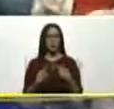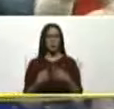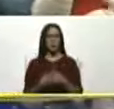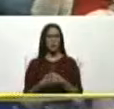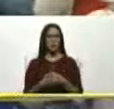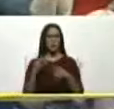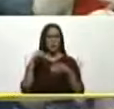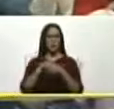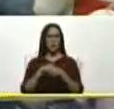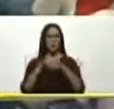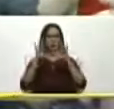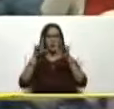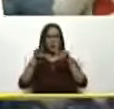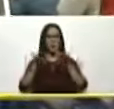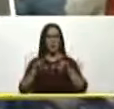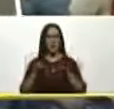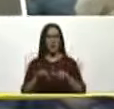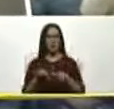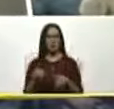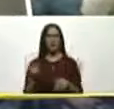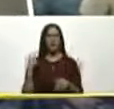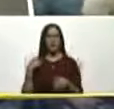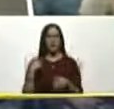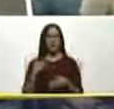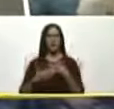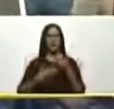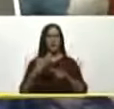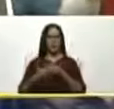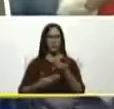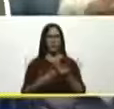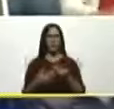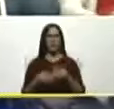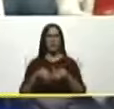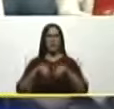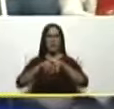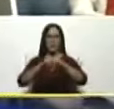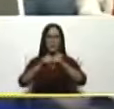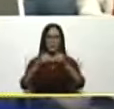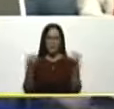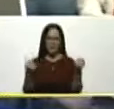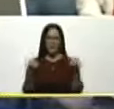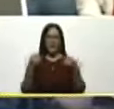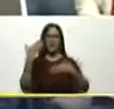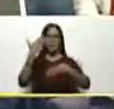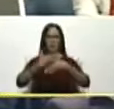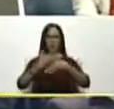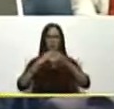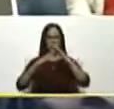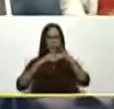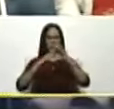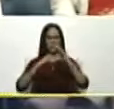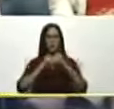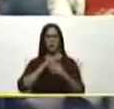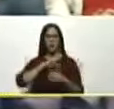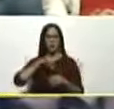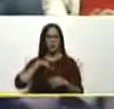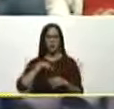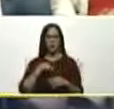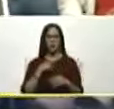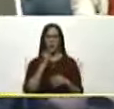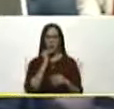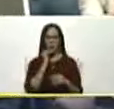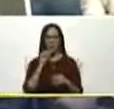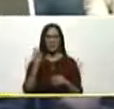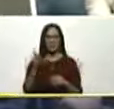en el documento. Tenemos que poco a poco ir rompiendo el bloqueo comunicacional. Nosotros, la generación genial,